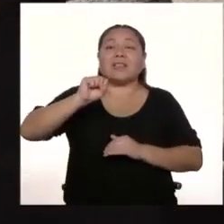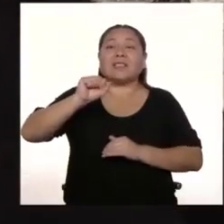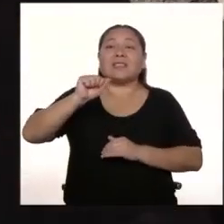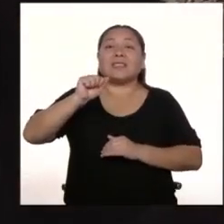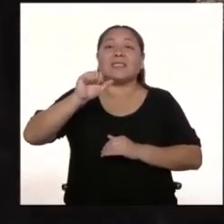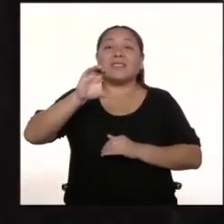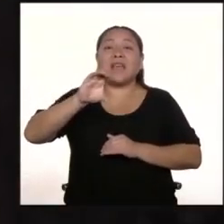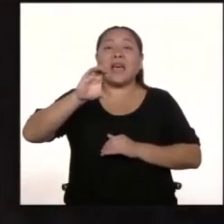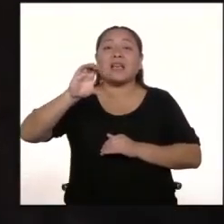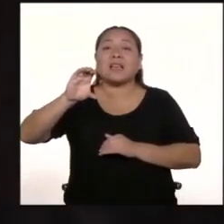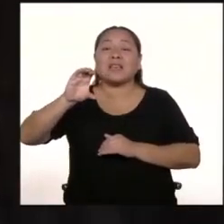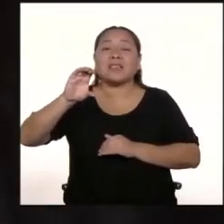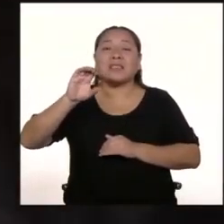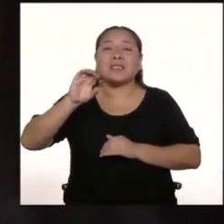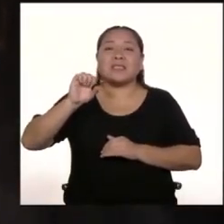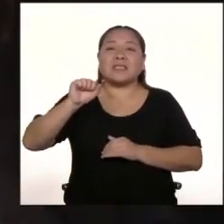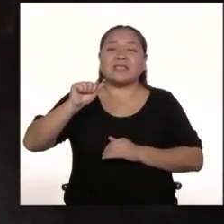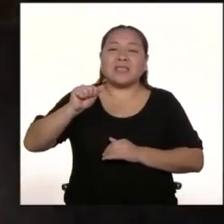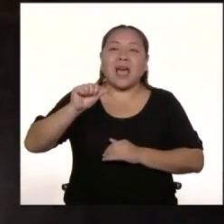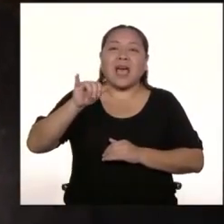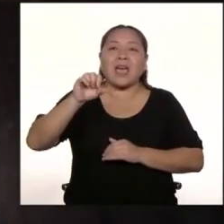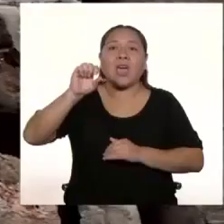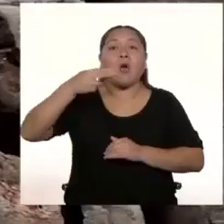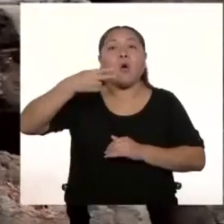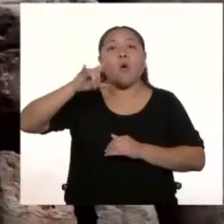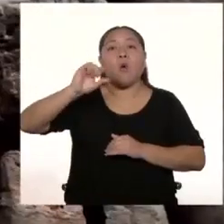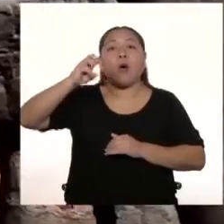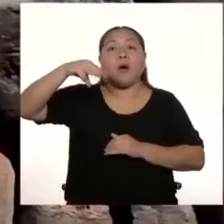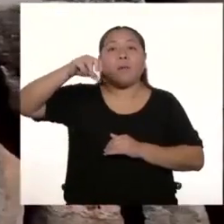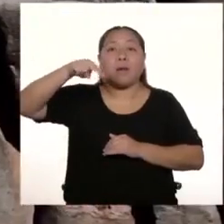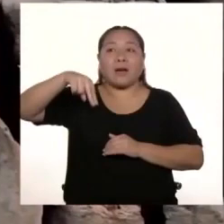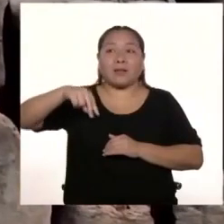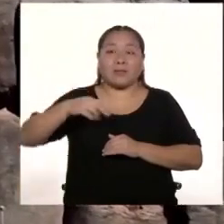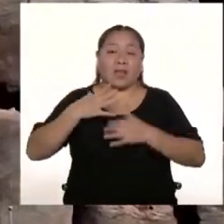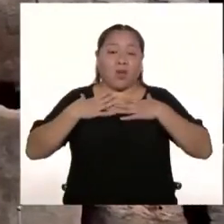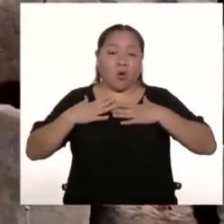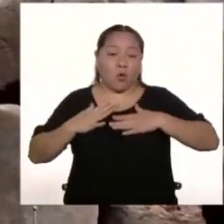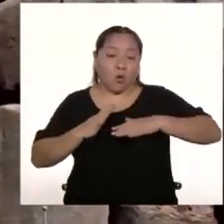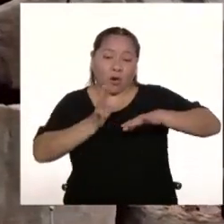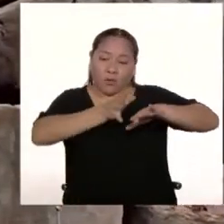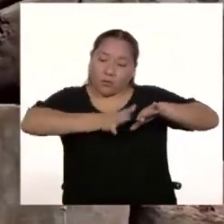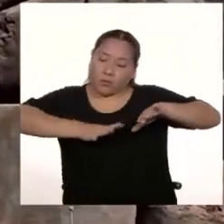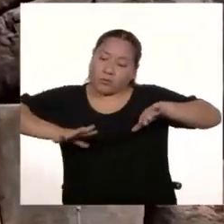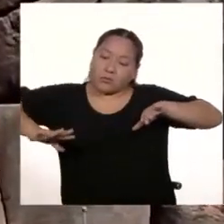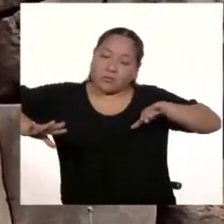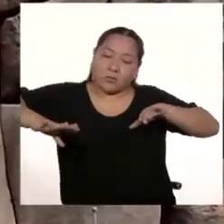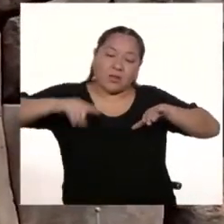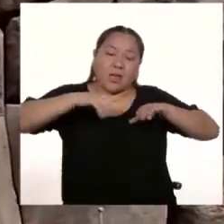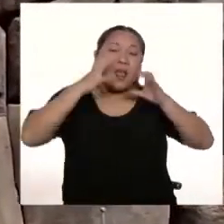Sacsayhuaman, fortaleza y templo con forma de cabeza de puma, cuyo cuerpo sería la ciudad del Cusco.